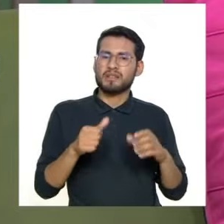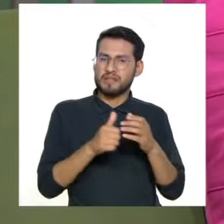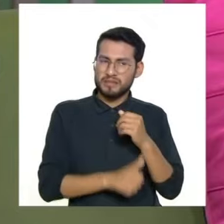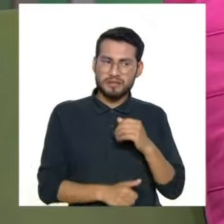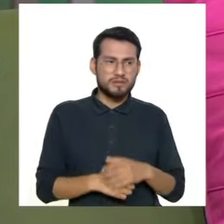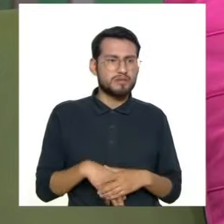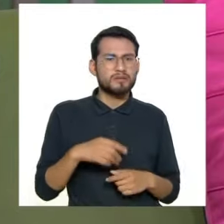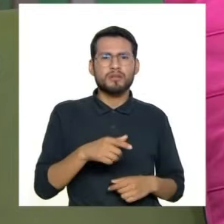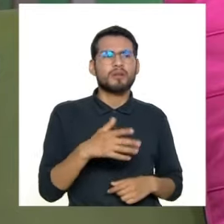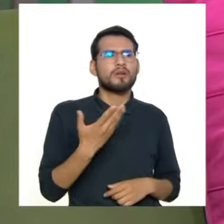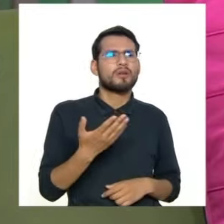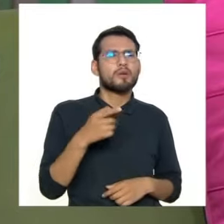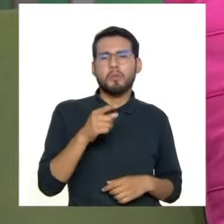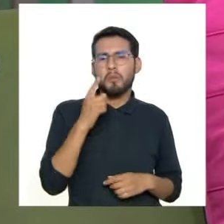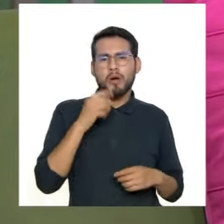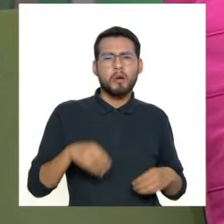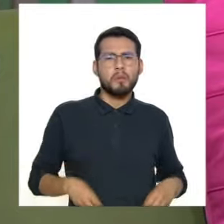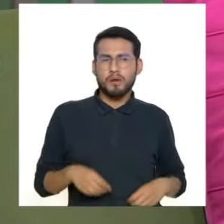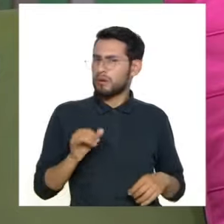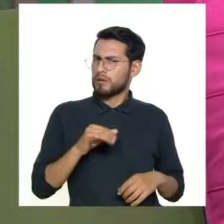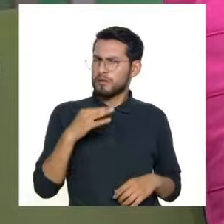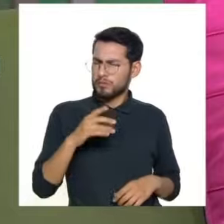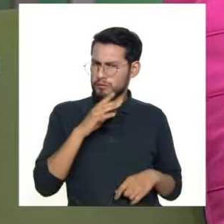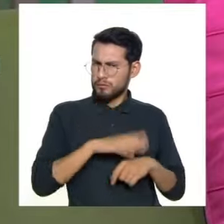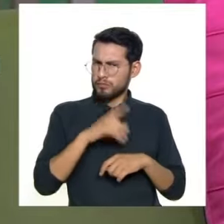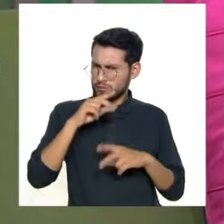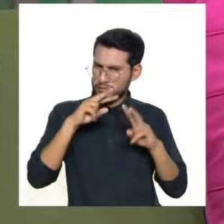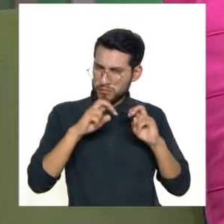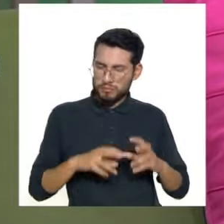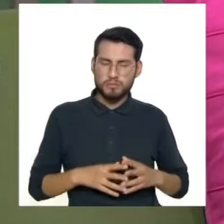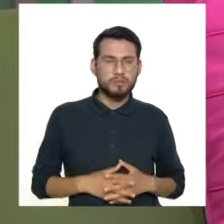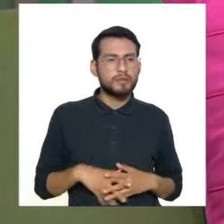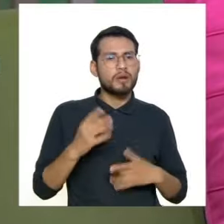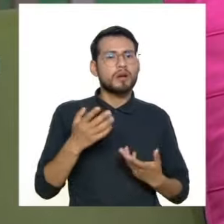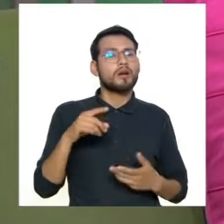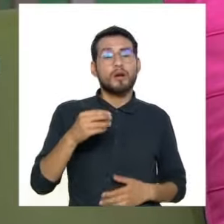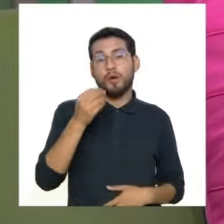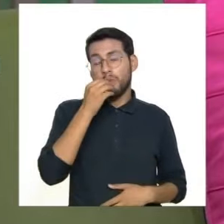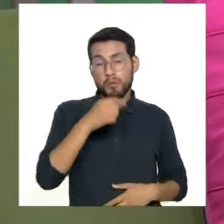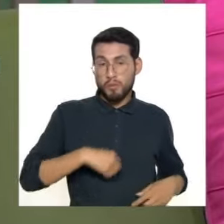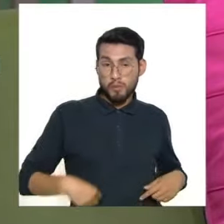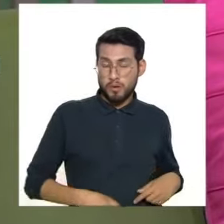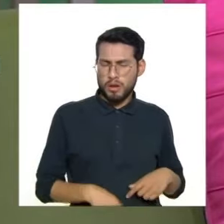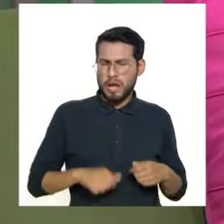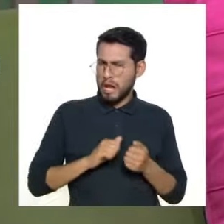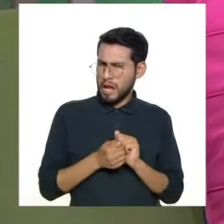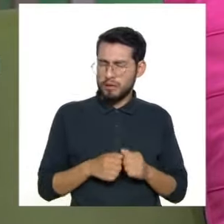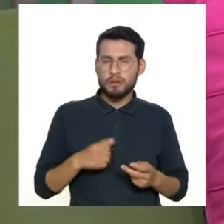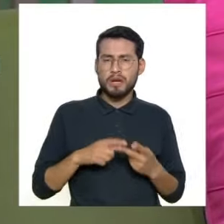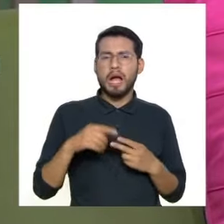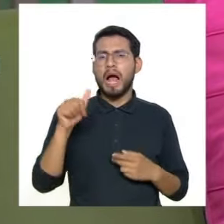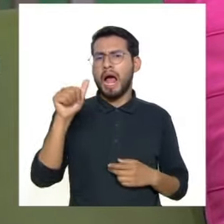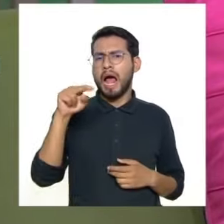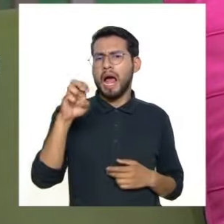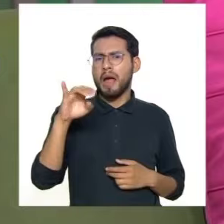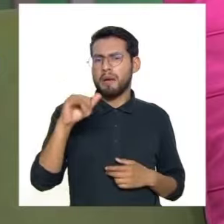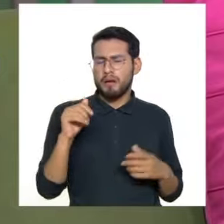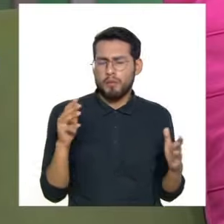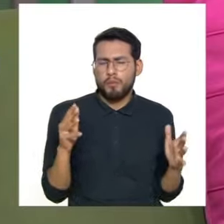darla porque es una simple hemorroides siempre amerita un estudio el cambio en el hábito intestinal la presencia de anemia